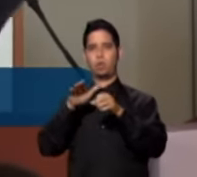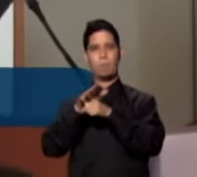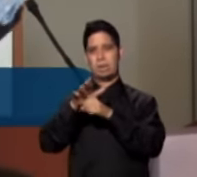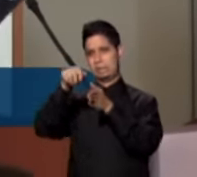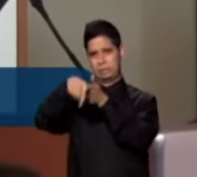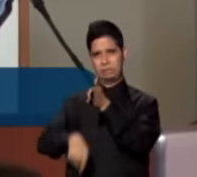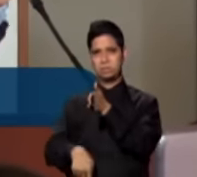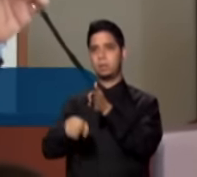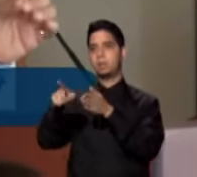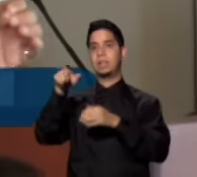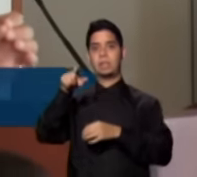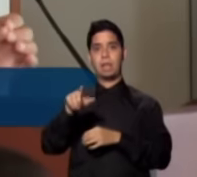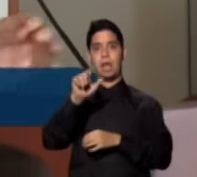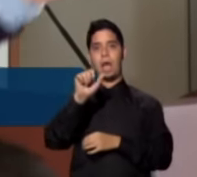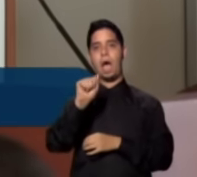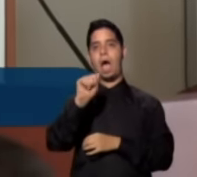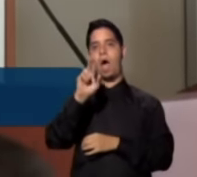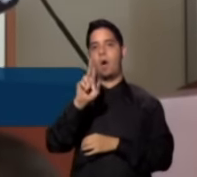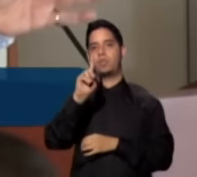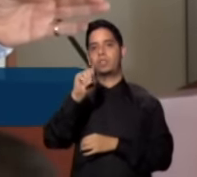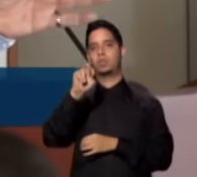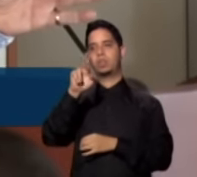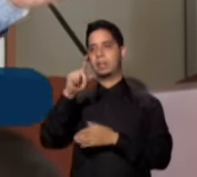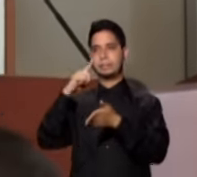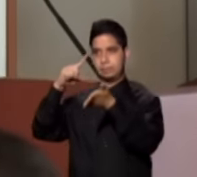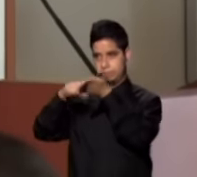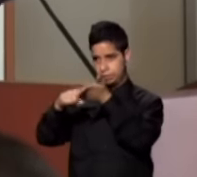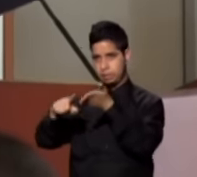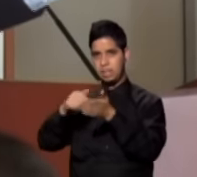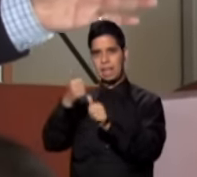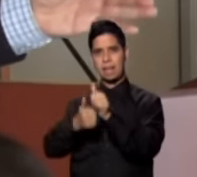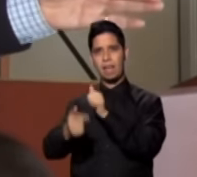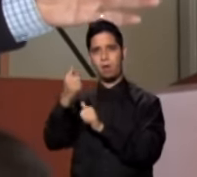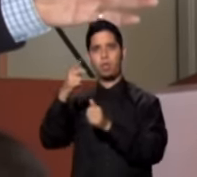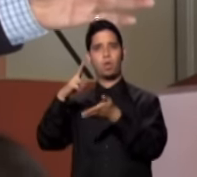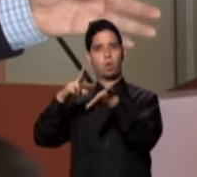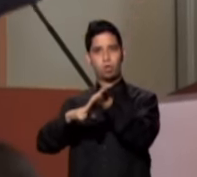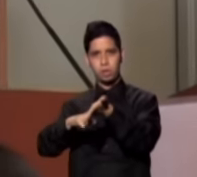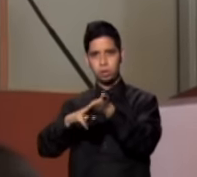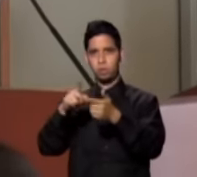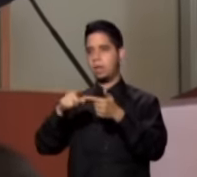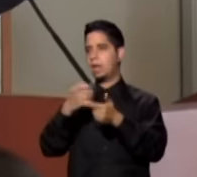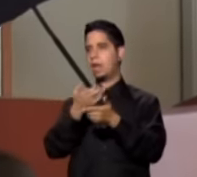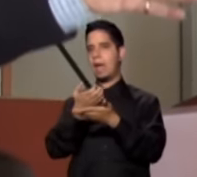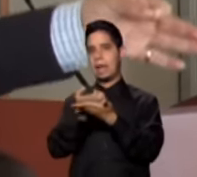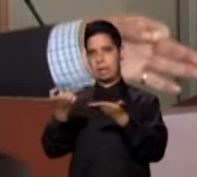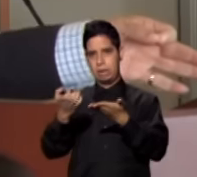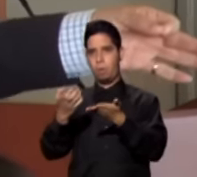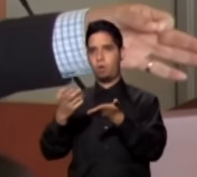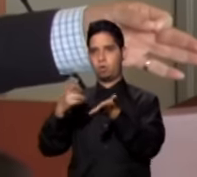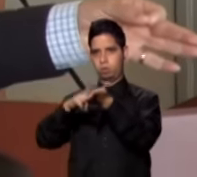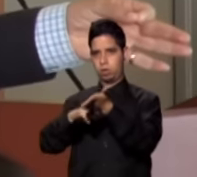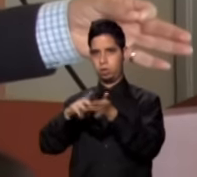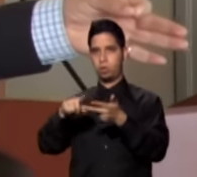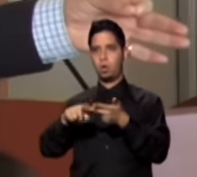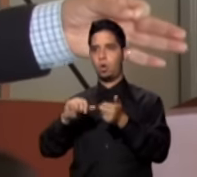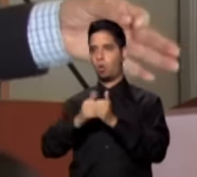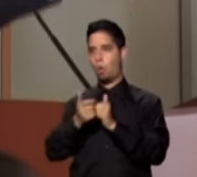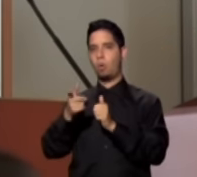profunda, una auditoría constante de cada contrato, de cada mecanismo de adquisición de equipos, de cada mecanismo de adquisición